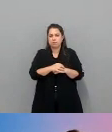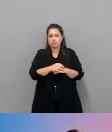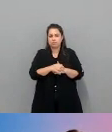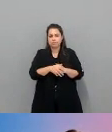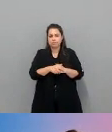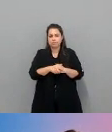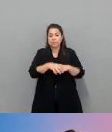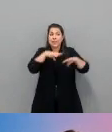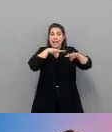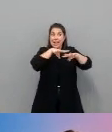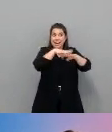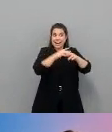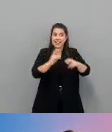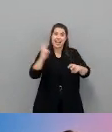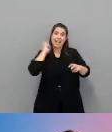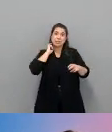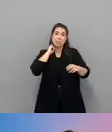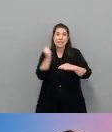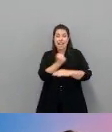la red de ASPACE, ¿no?